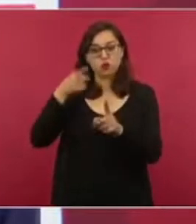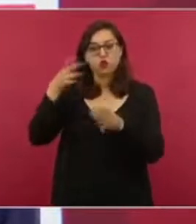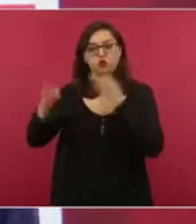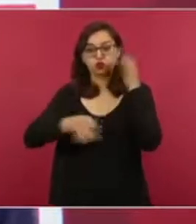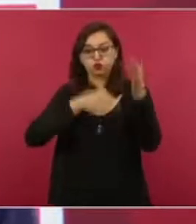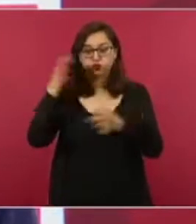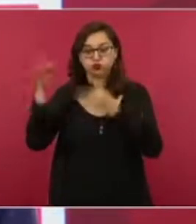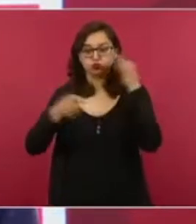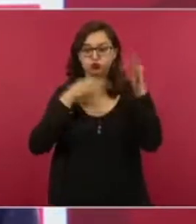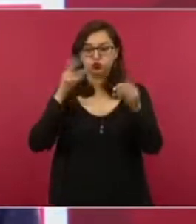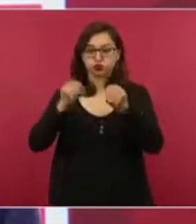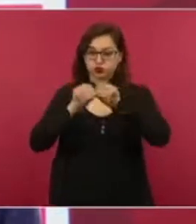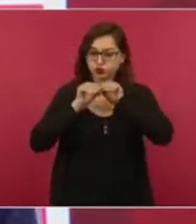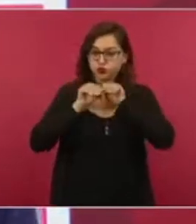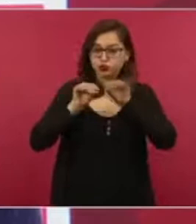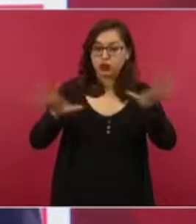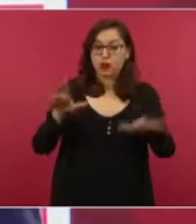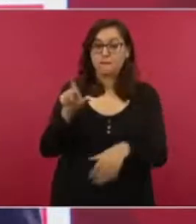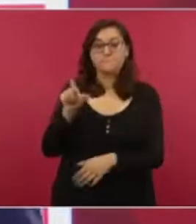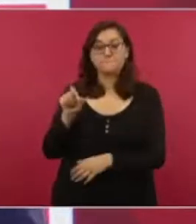va a orientarse